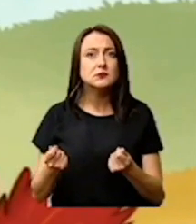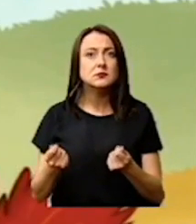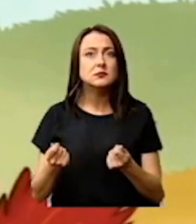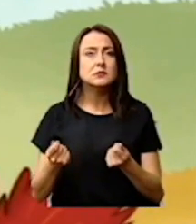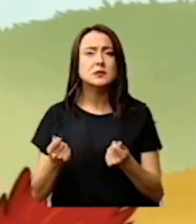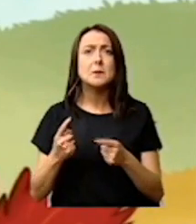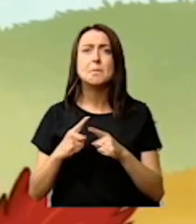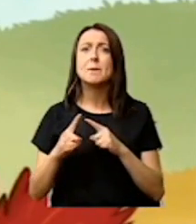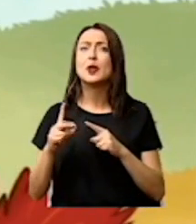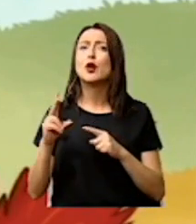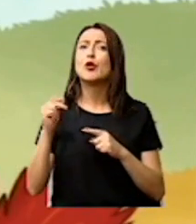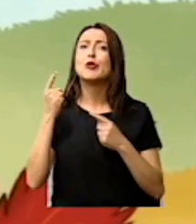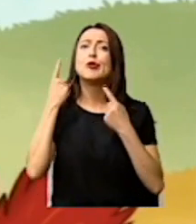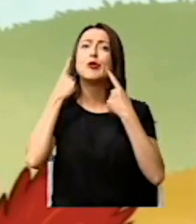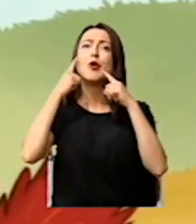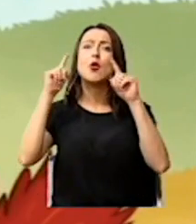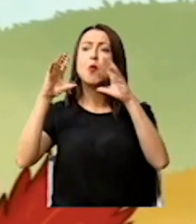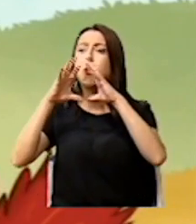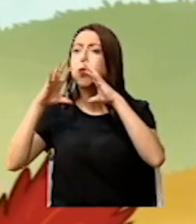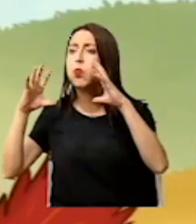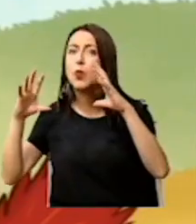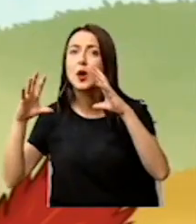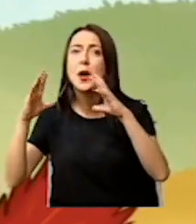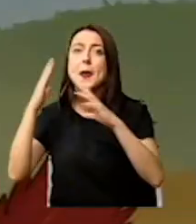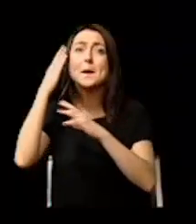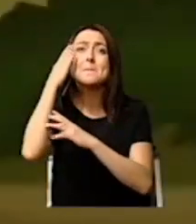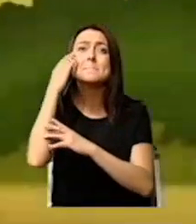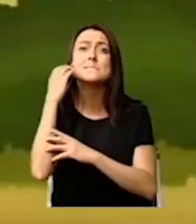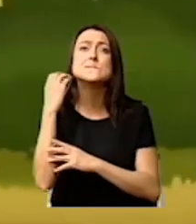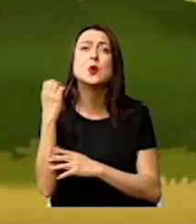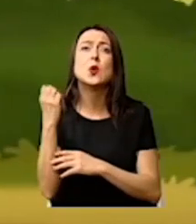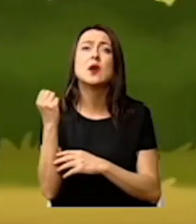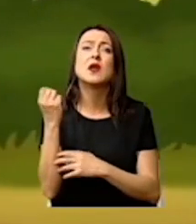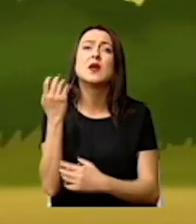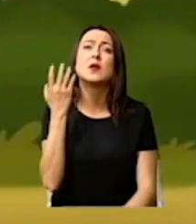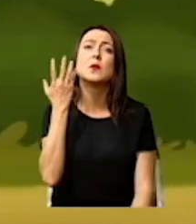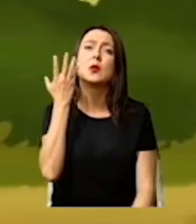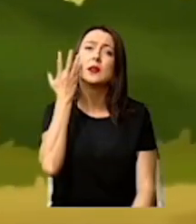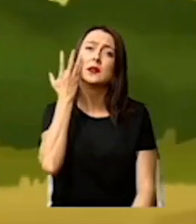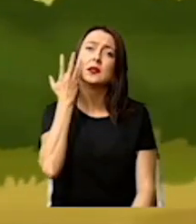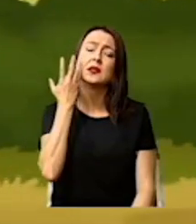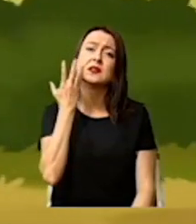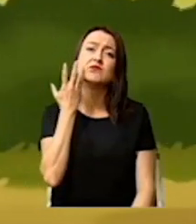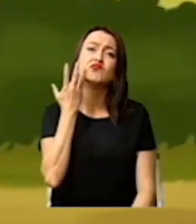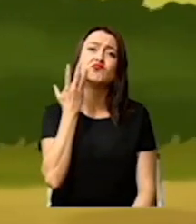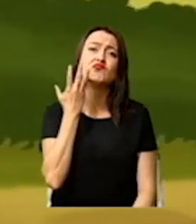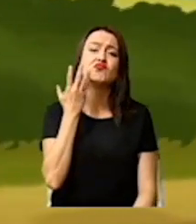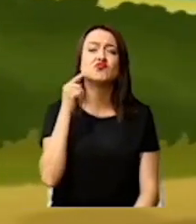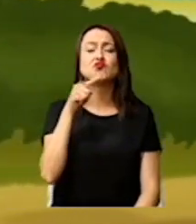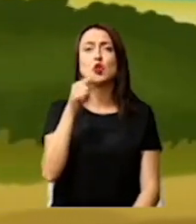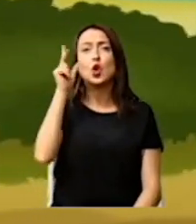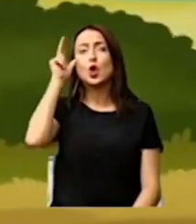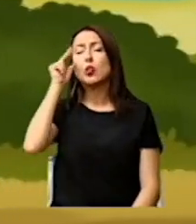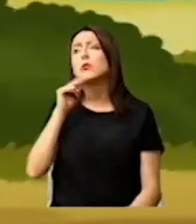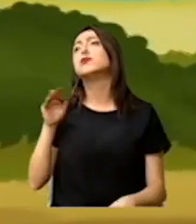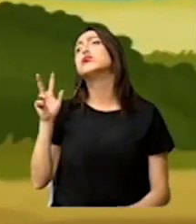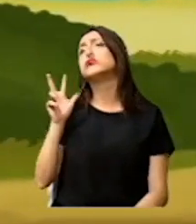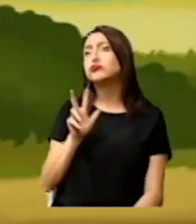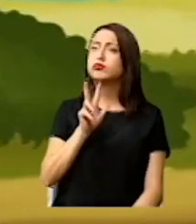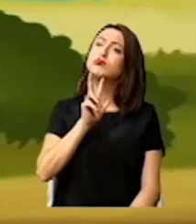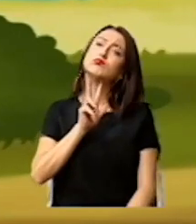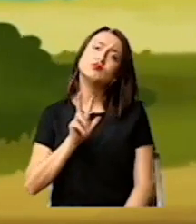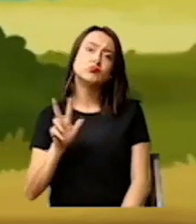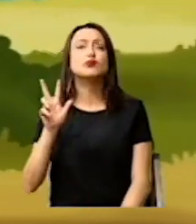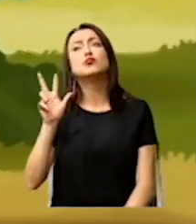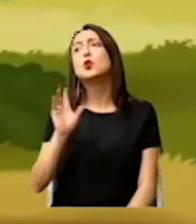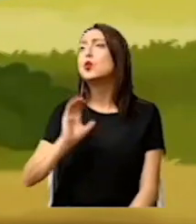Pero no consiguió inflar el globo porque era demasiado triste. Erizo fue con Conejo y Ardilla a buscar a su